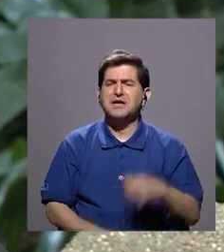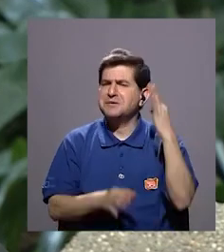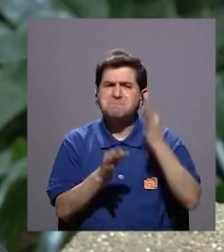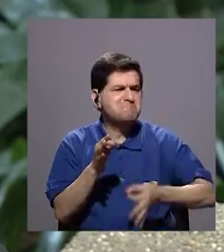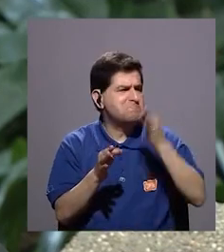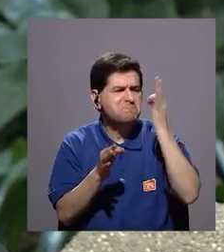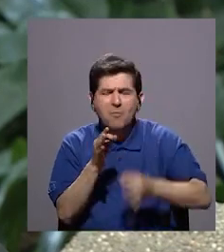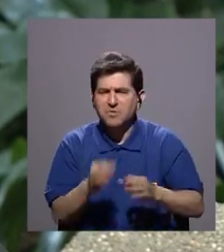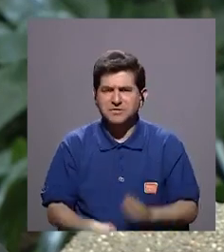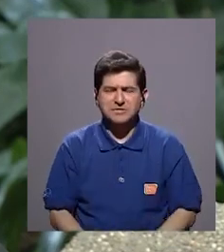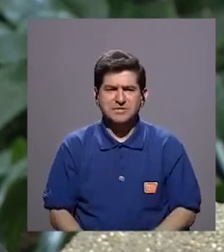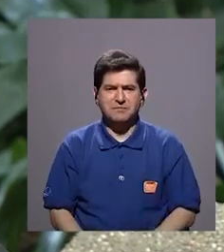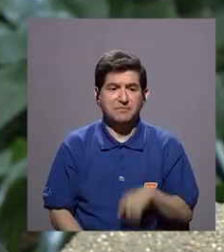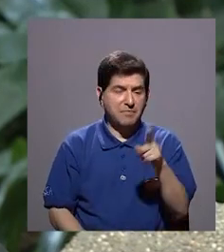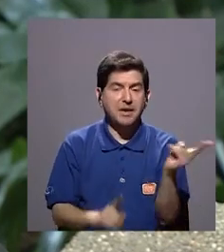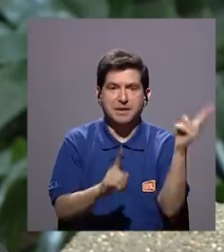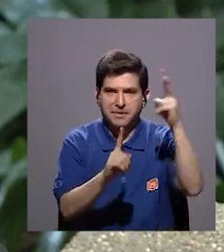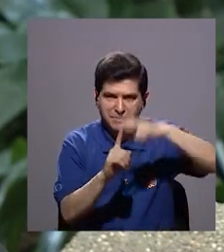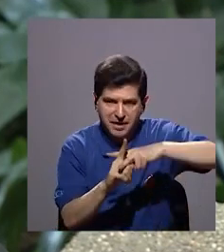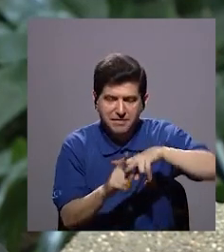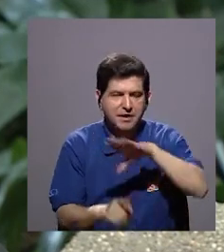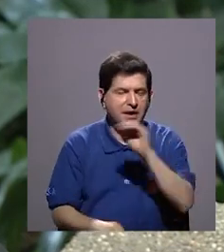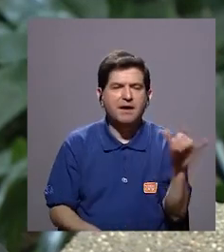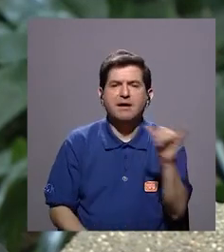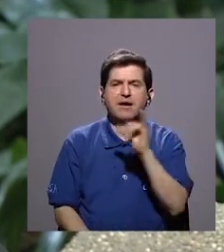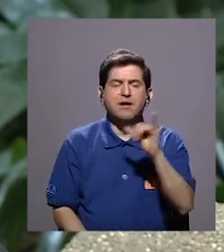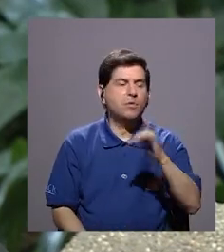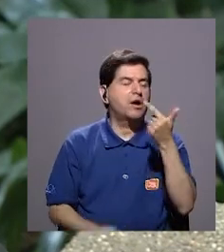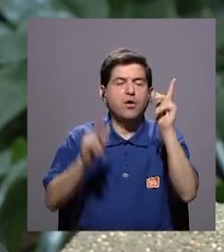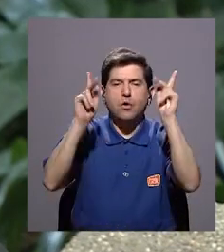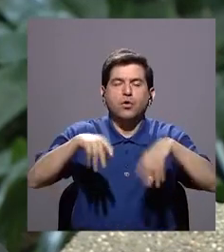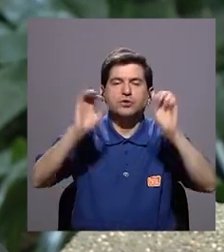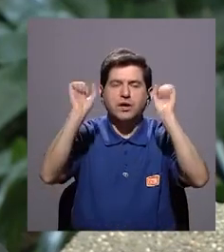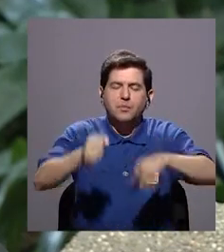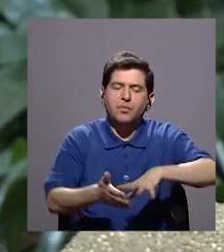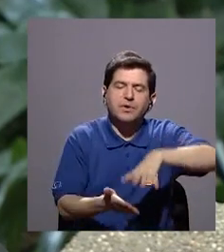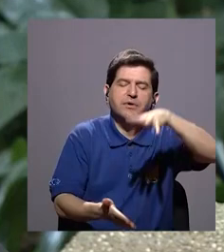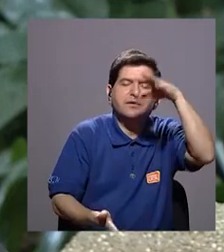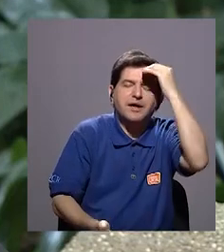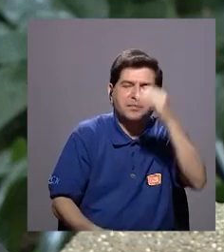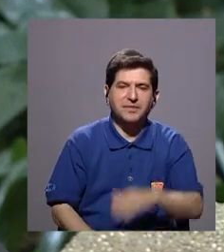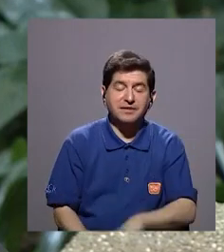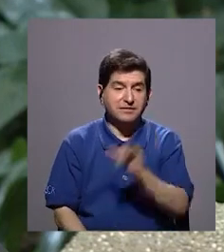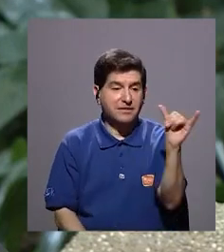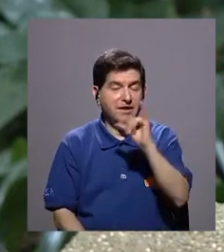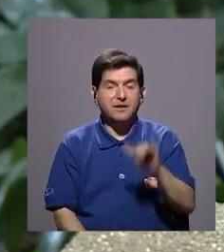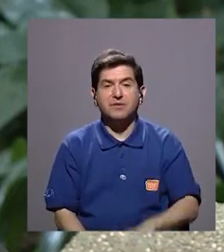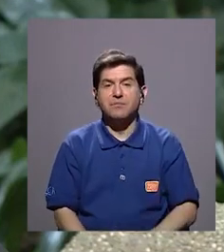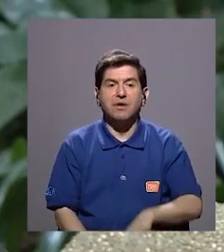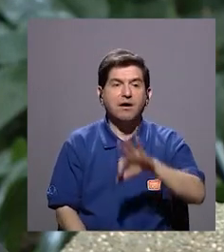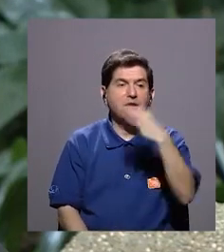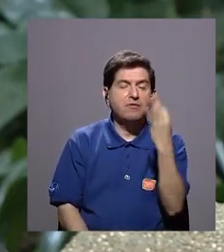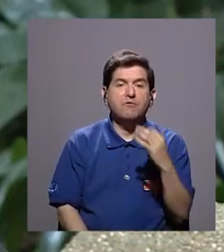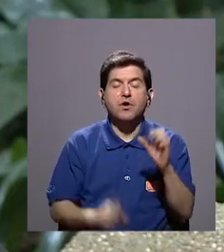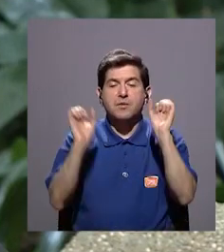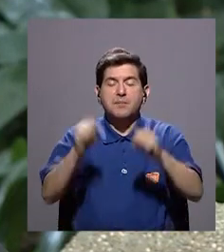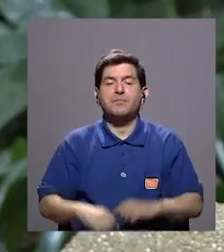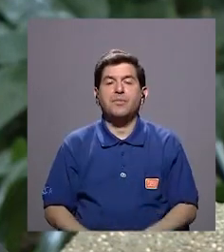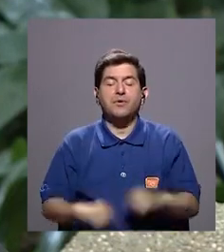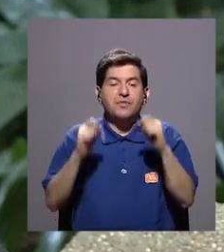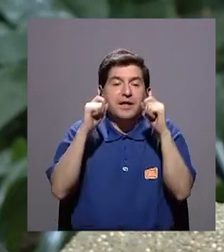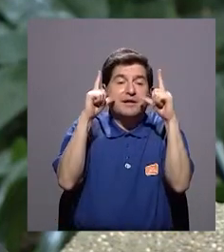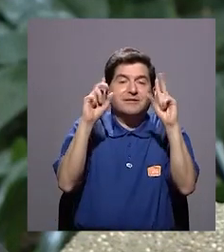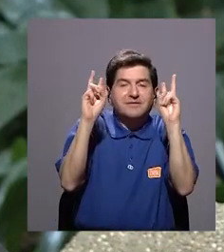sencillo, sencillo de aplicar y sencillo que otra persona pueda aprender y también de alguna manera despertar